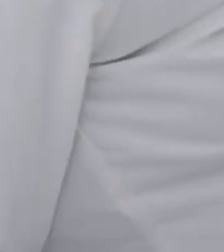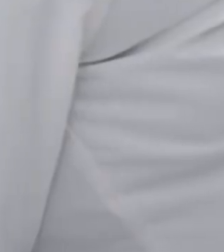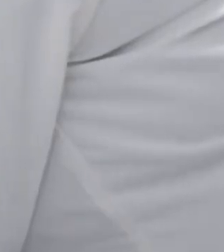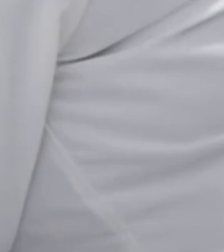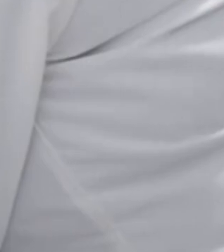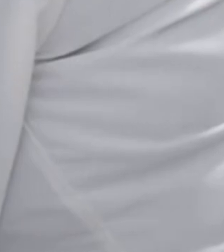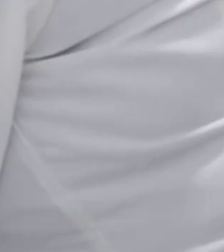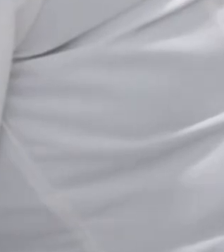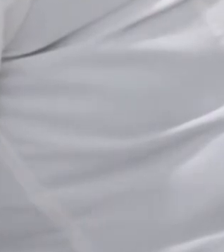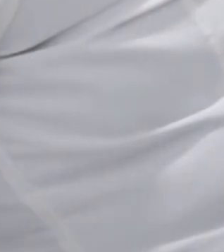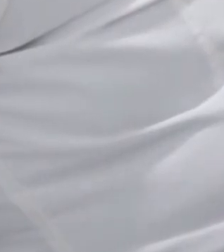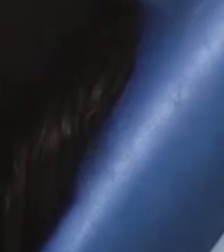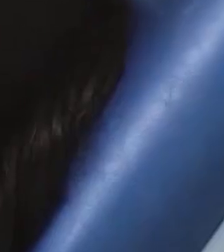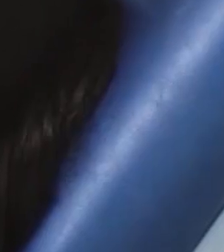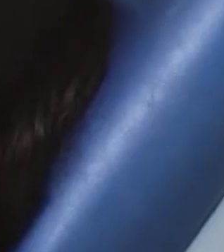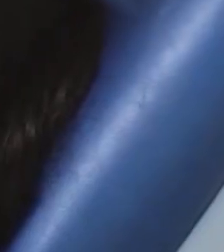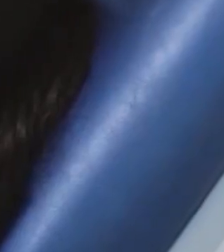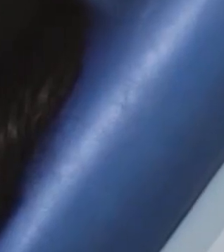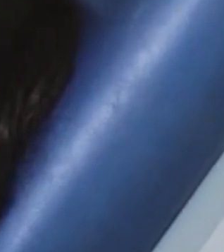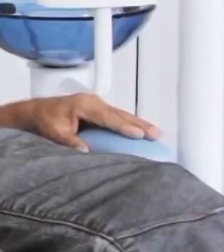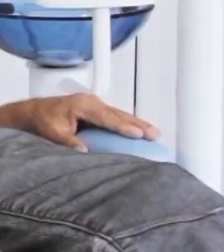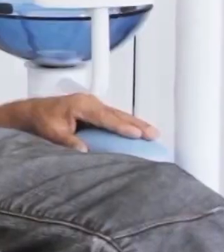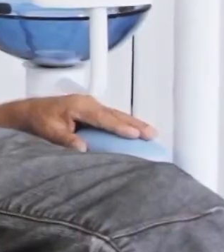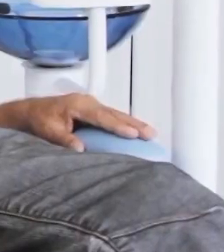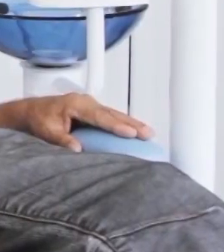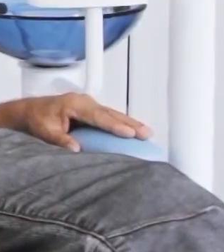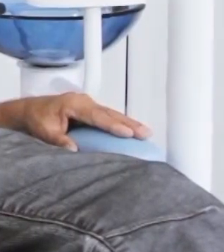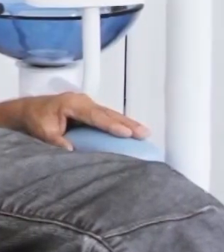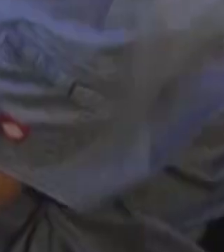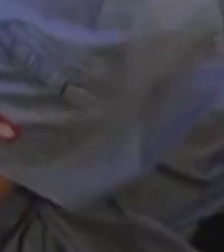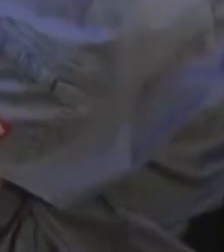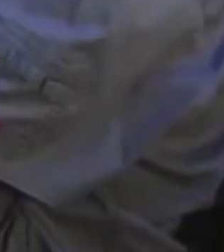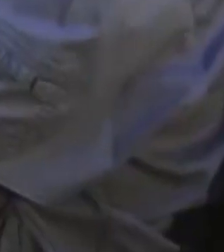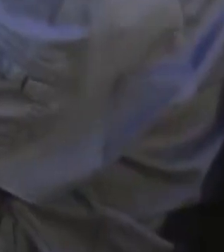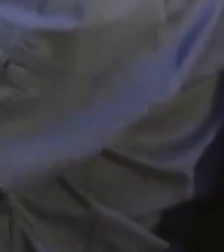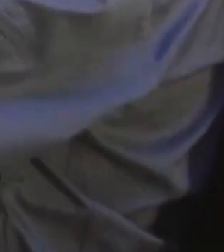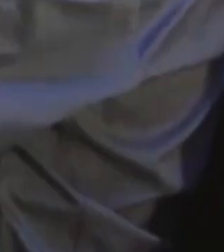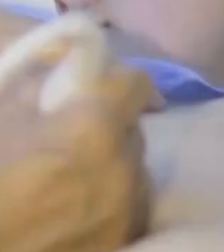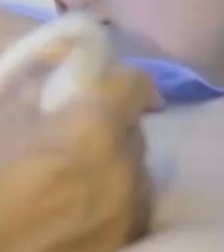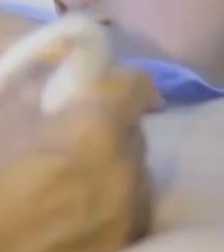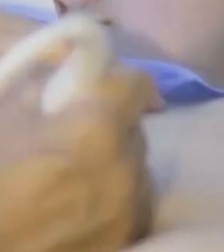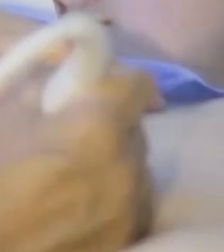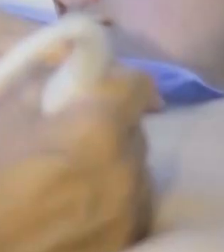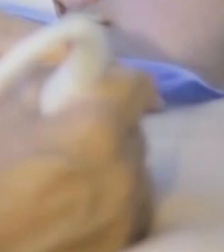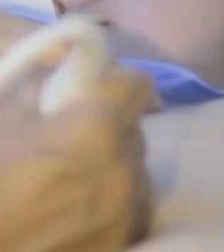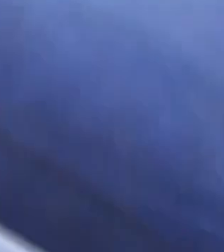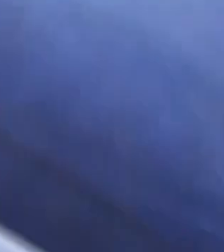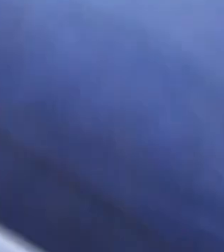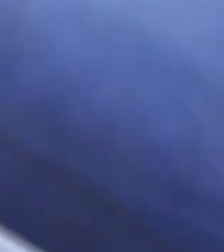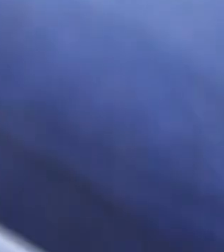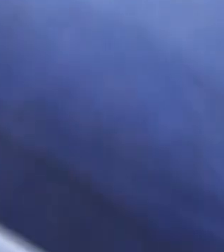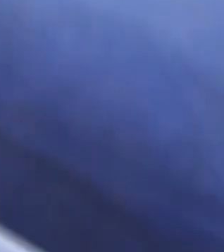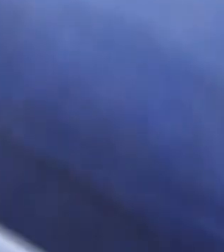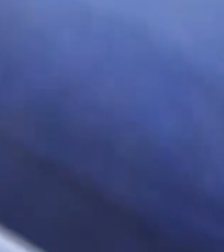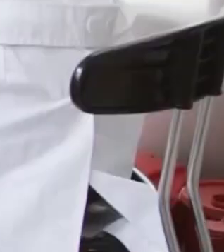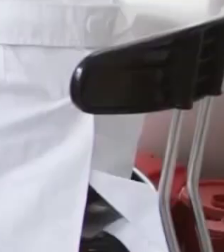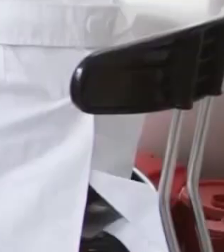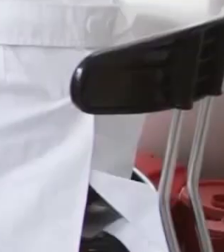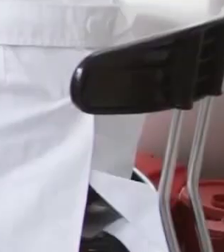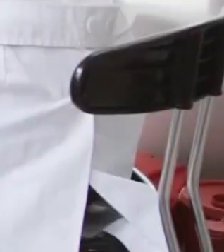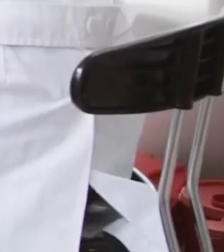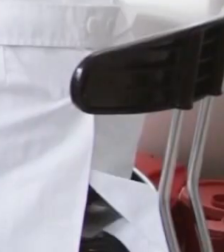con servicios de laboratorio químico odontología neuro focal imaginología diagnóstica ecográfica eco doppler